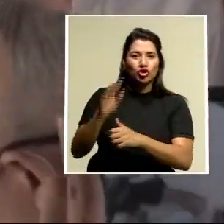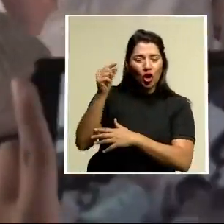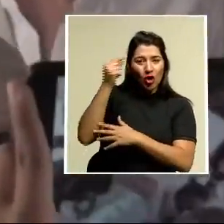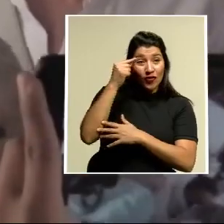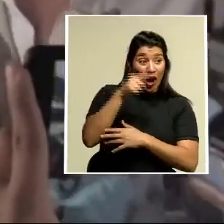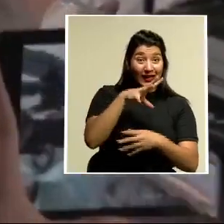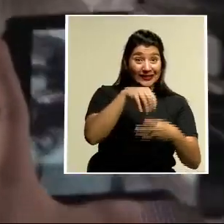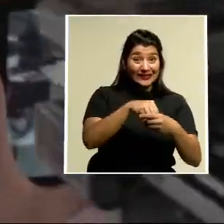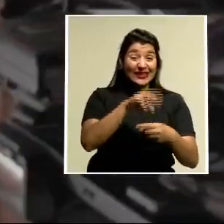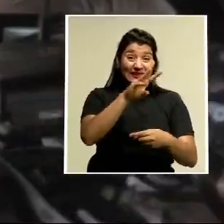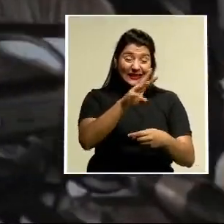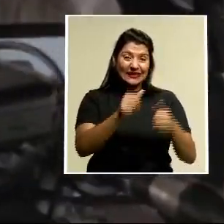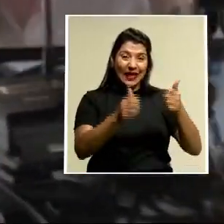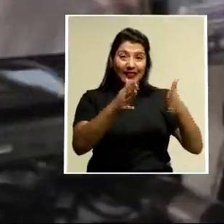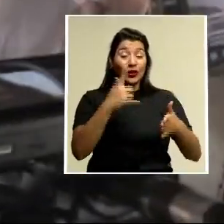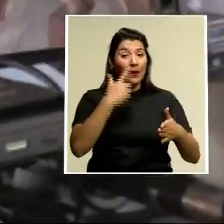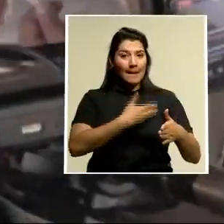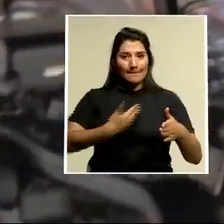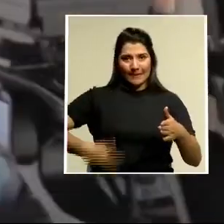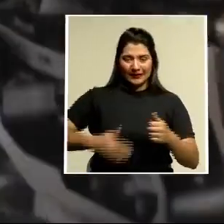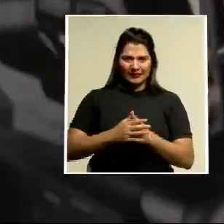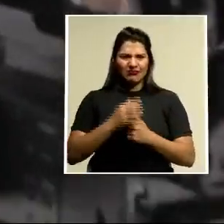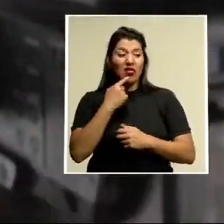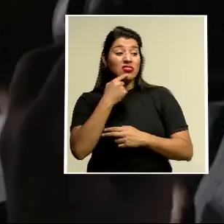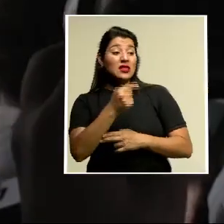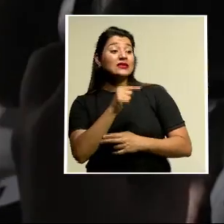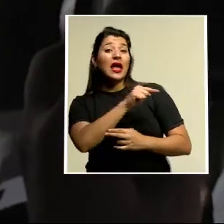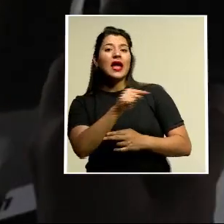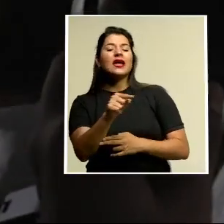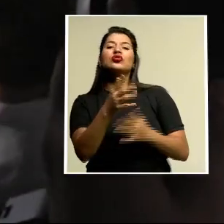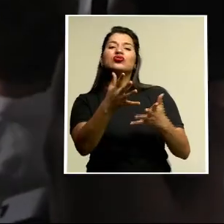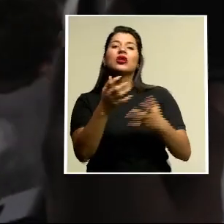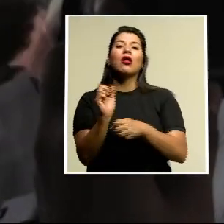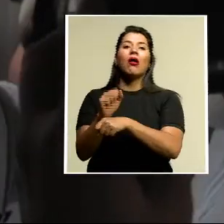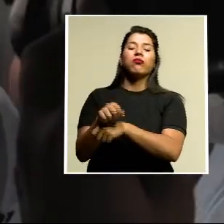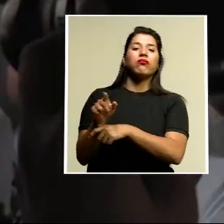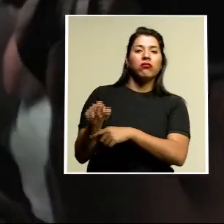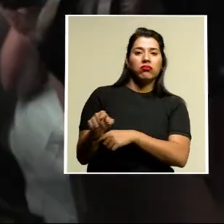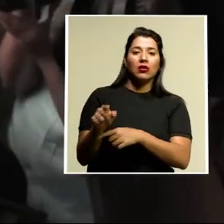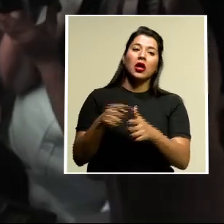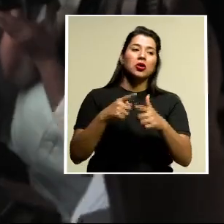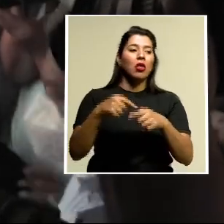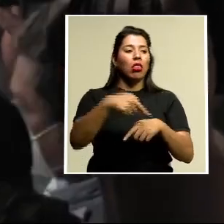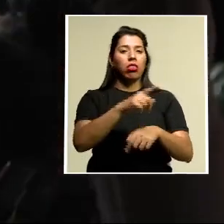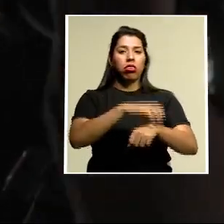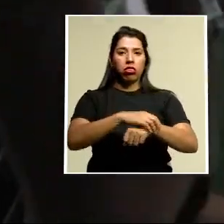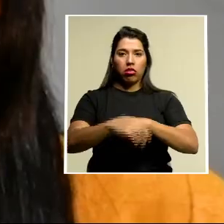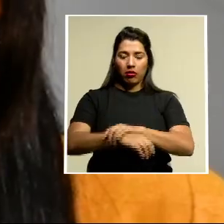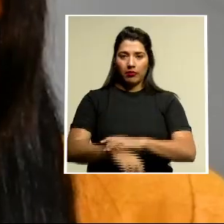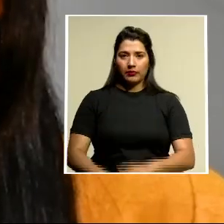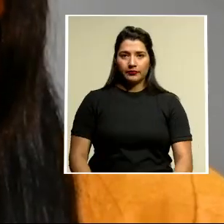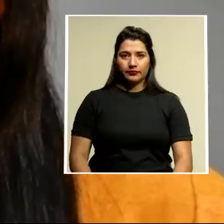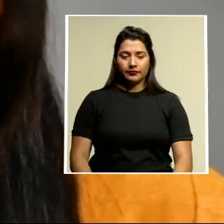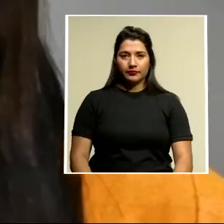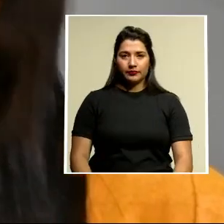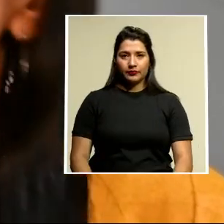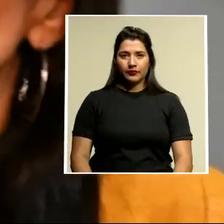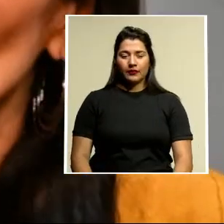1998. Ahora asegura que tanto él como su madre Rosario Murillo se jugarán la vida para seguir en el poder en